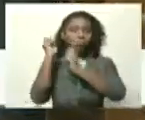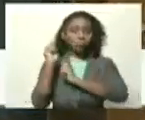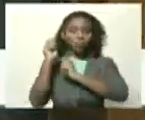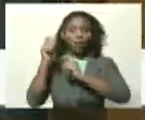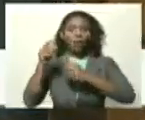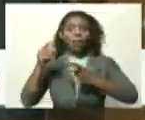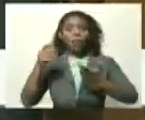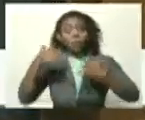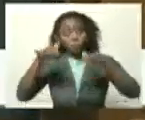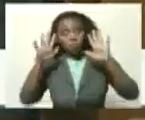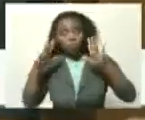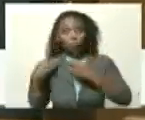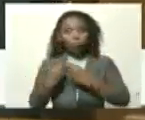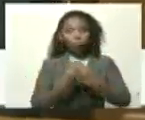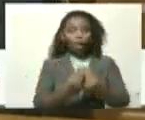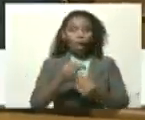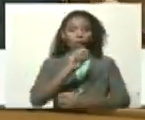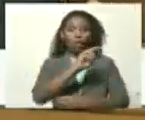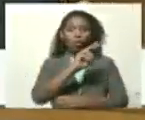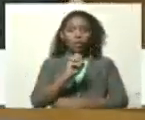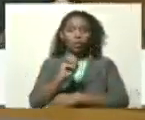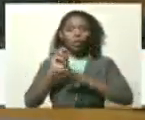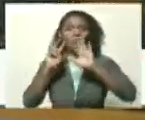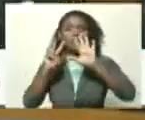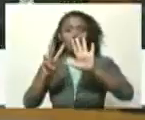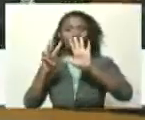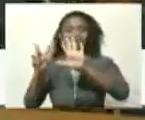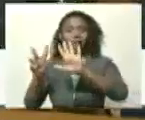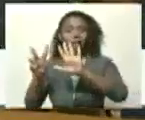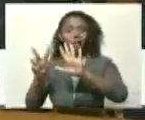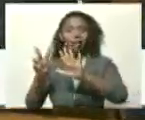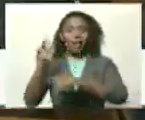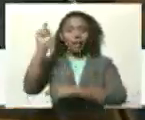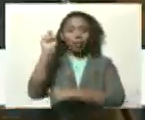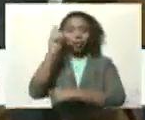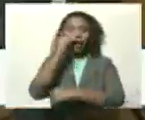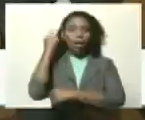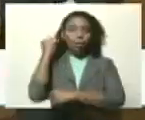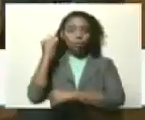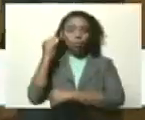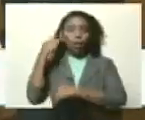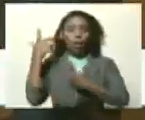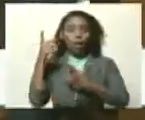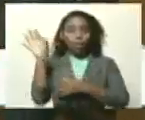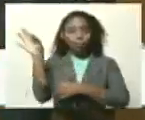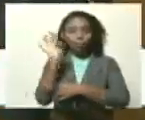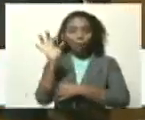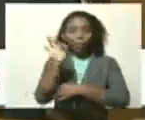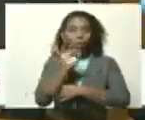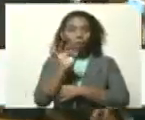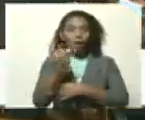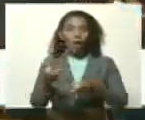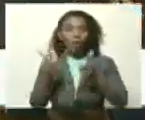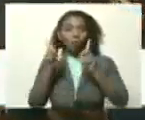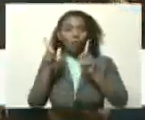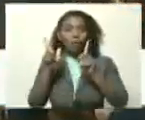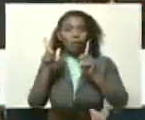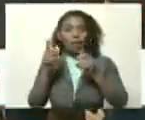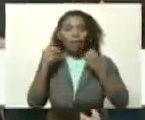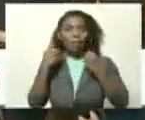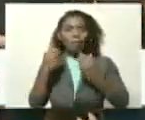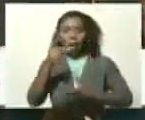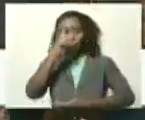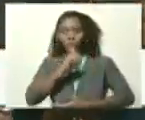por supuesto, acompañar a los 277 parlamentarios y parlamentarias en la elección de sus autoridades para el